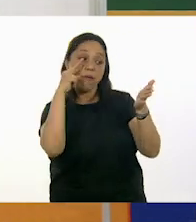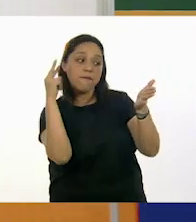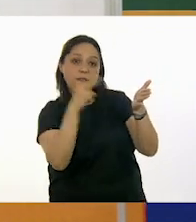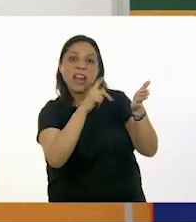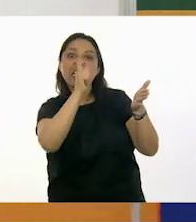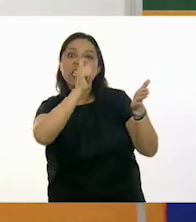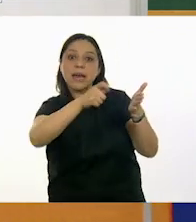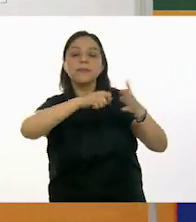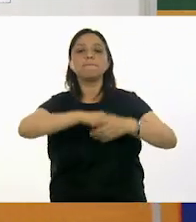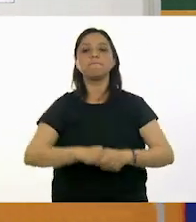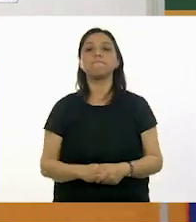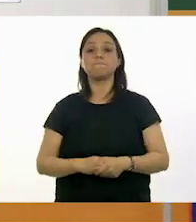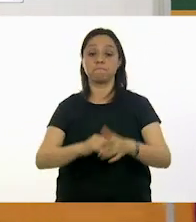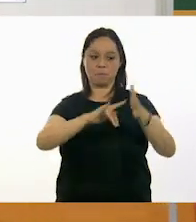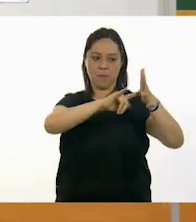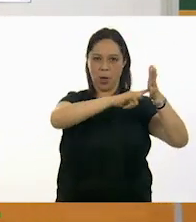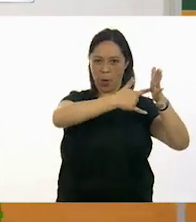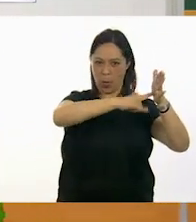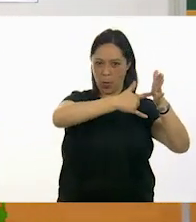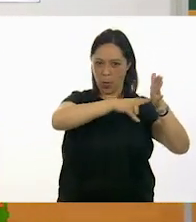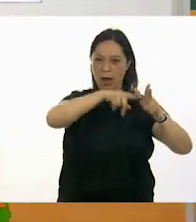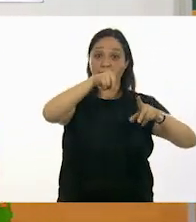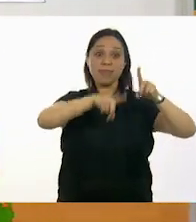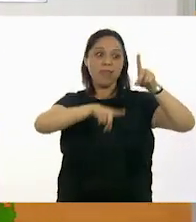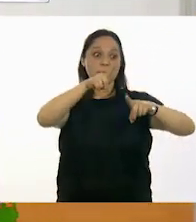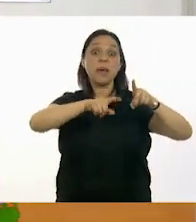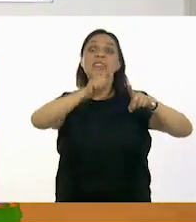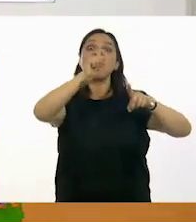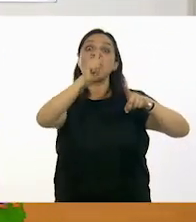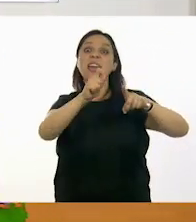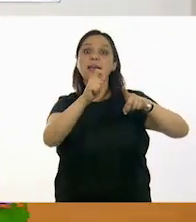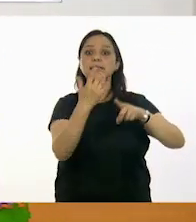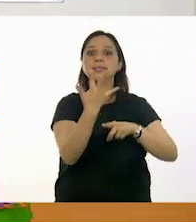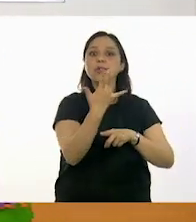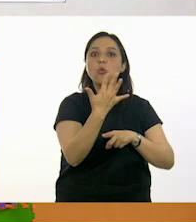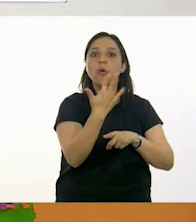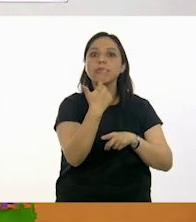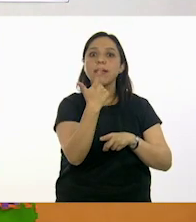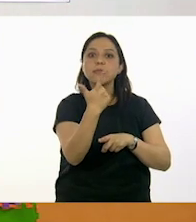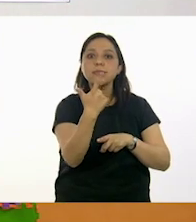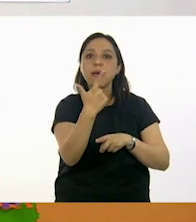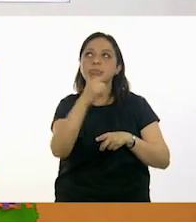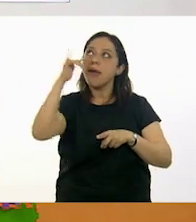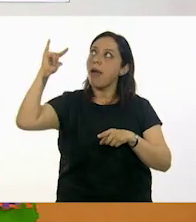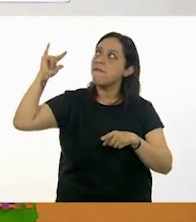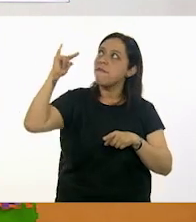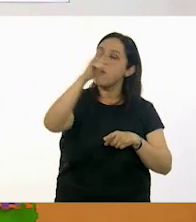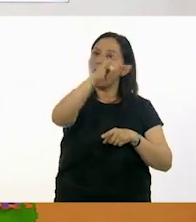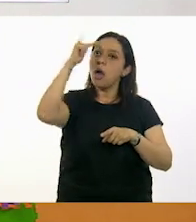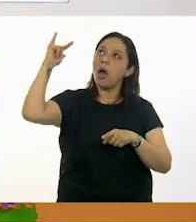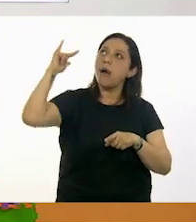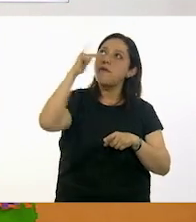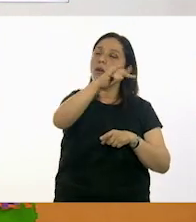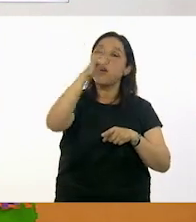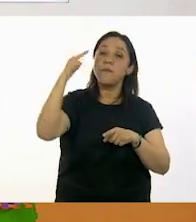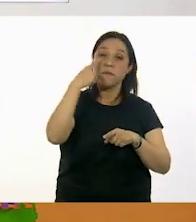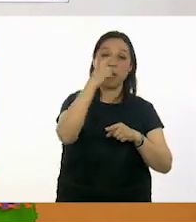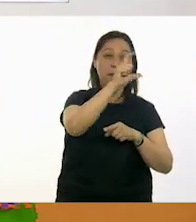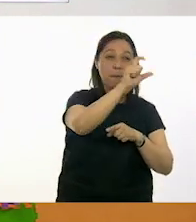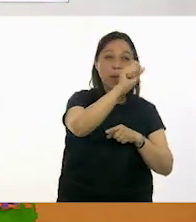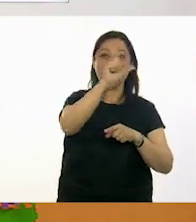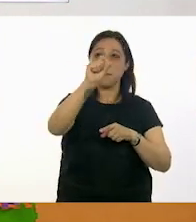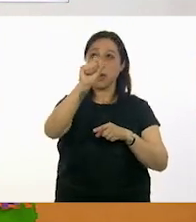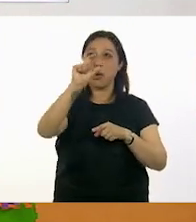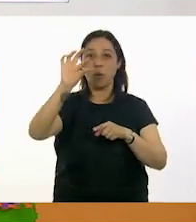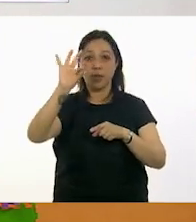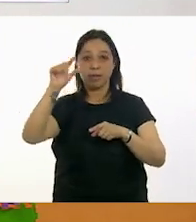que por hora siempre llegan 57 aviones. ¿Es en serio? 20 más 20, 40 más